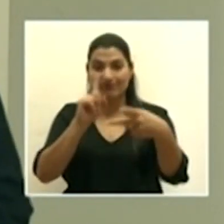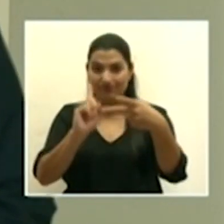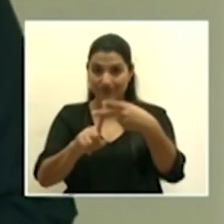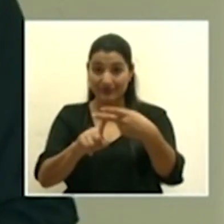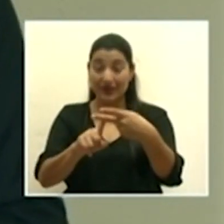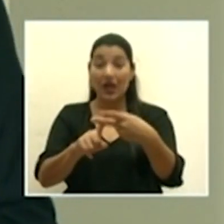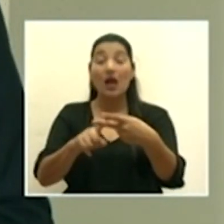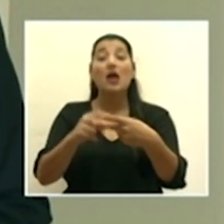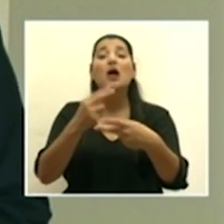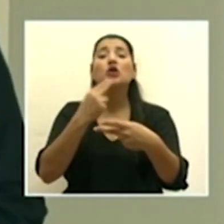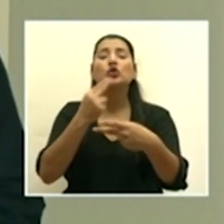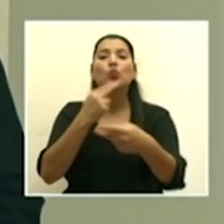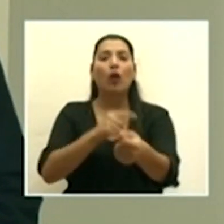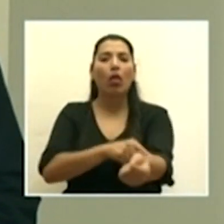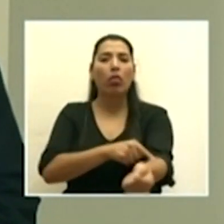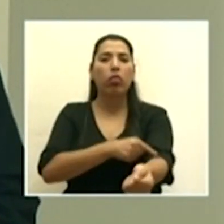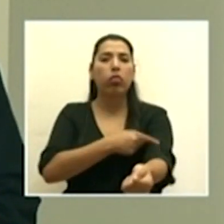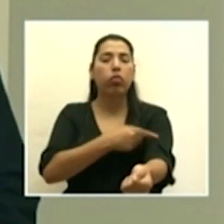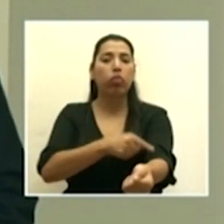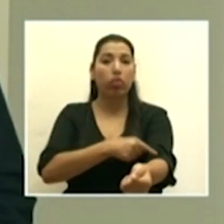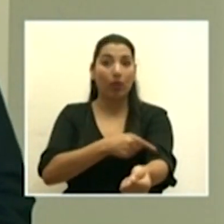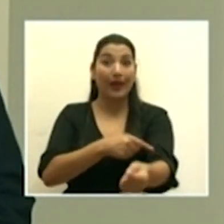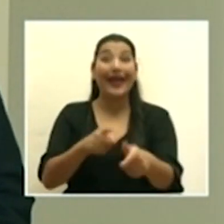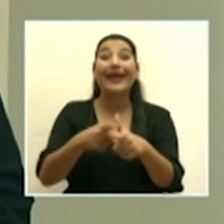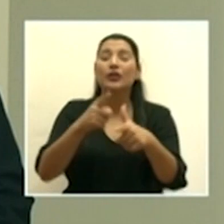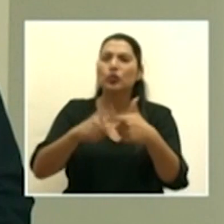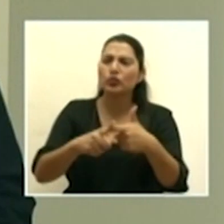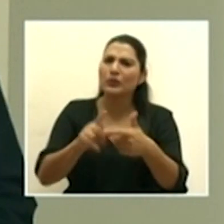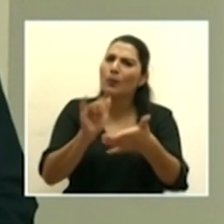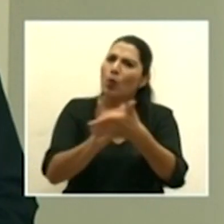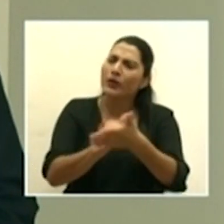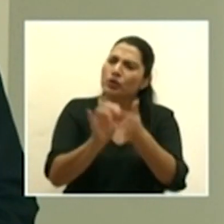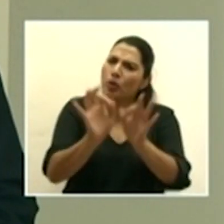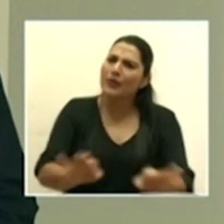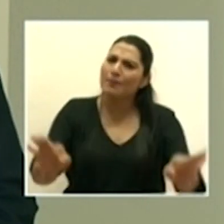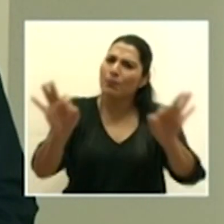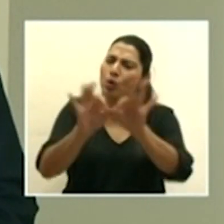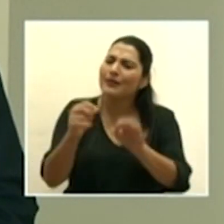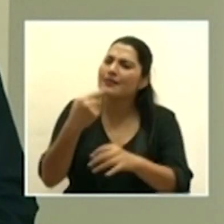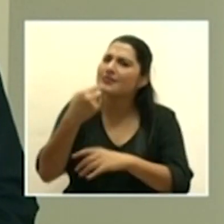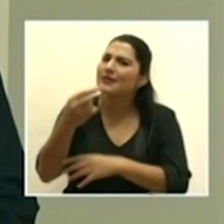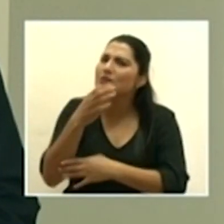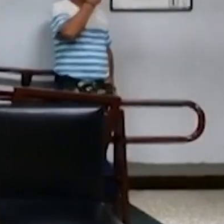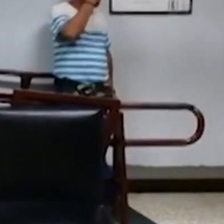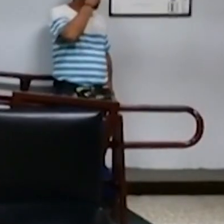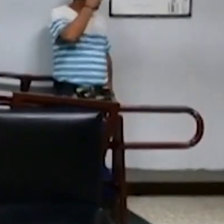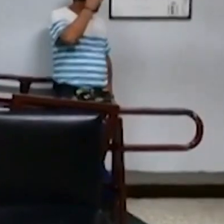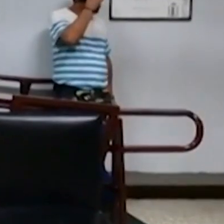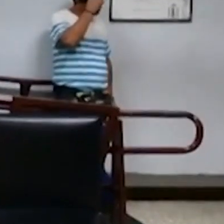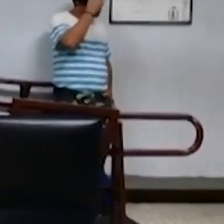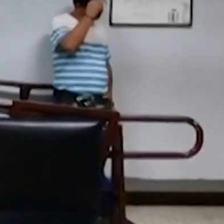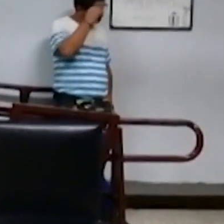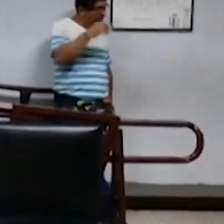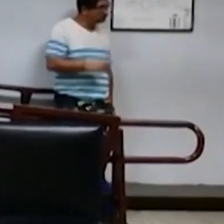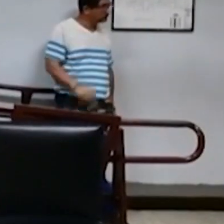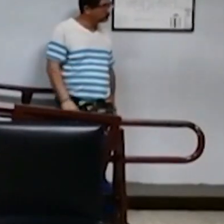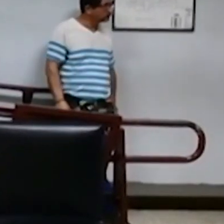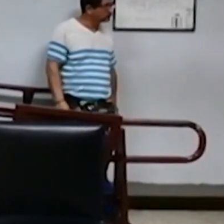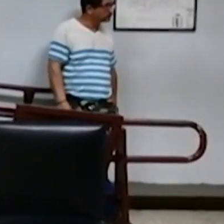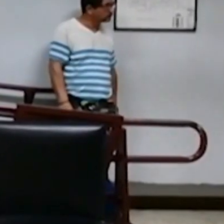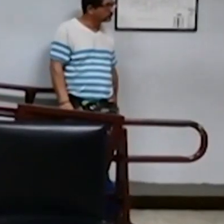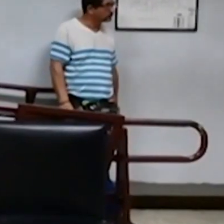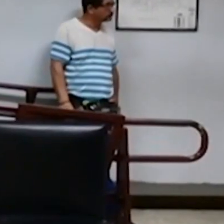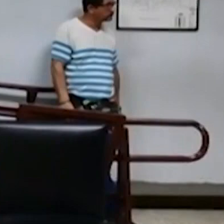muy importante que les regalemos recomendaciones a nuestros papás y a nuestras mamás. En las últimas semanas, la